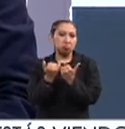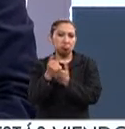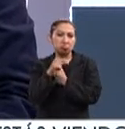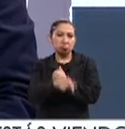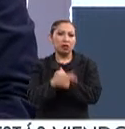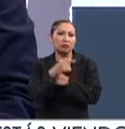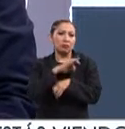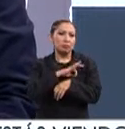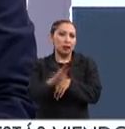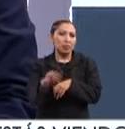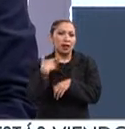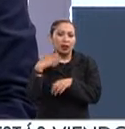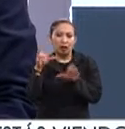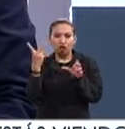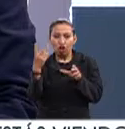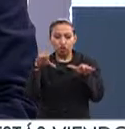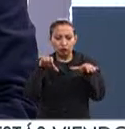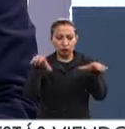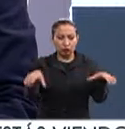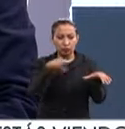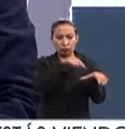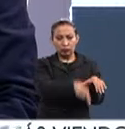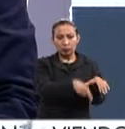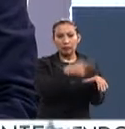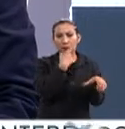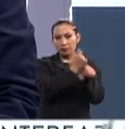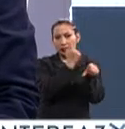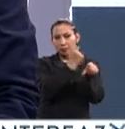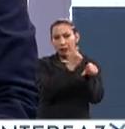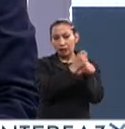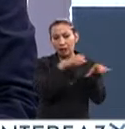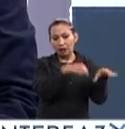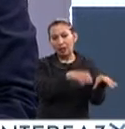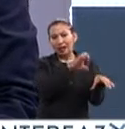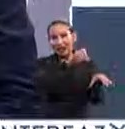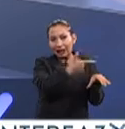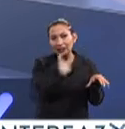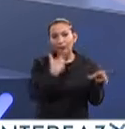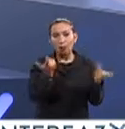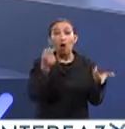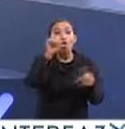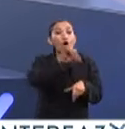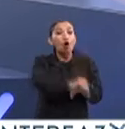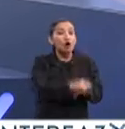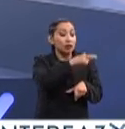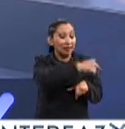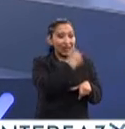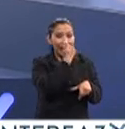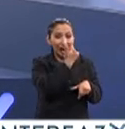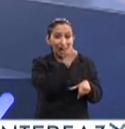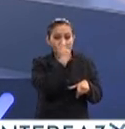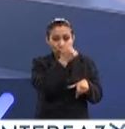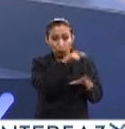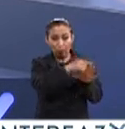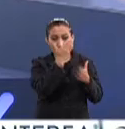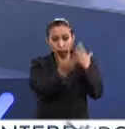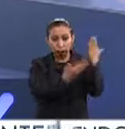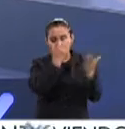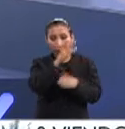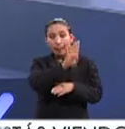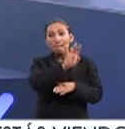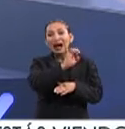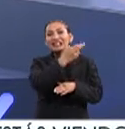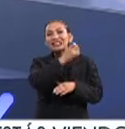pues, podríamos decir que se divide en dos. La primera parte tiene que ver con el pase automático de quienes estudian